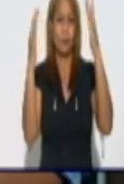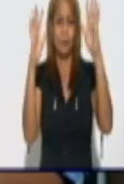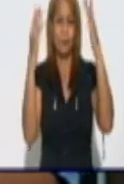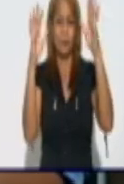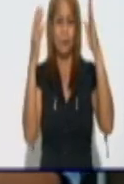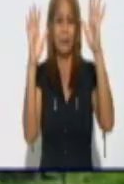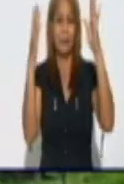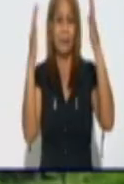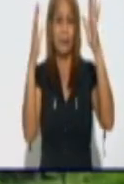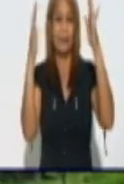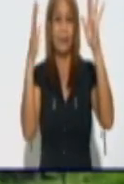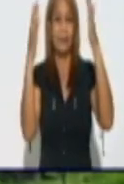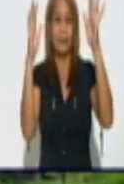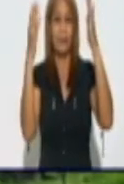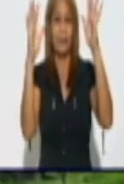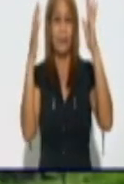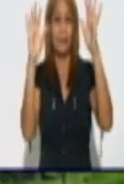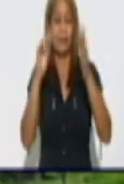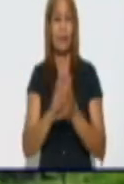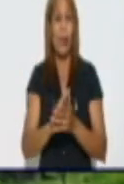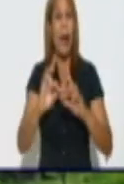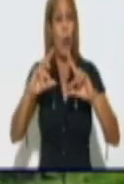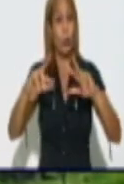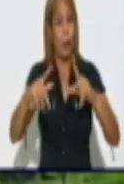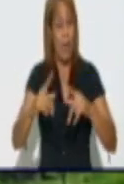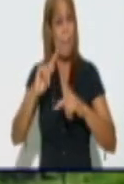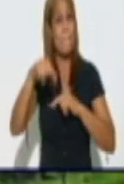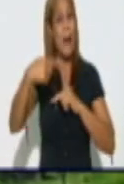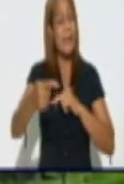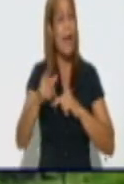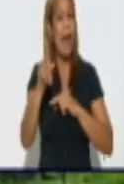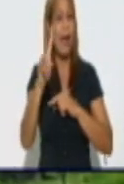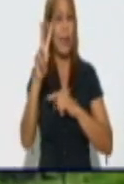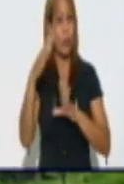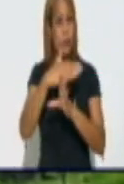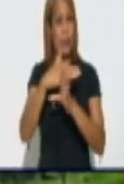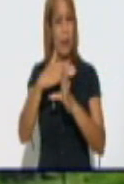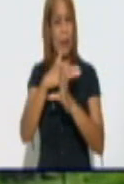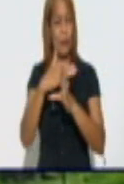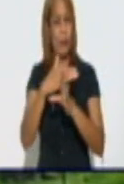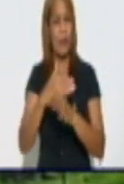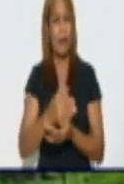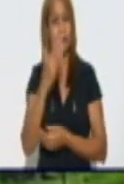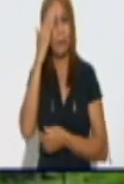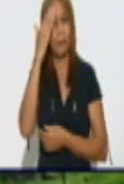Volveremos mañana a las 12 del mediodía.